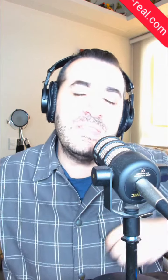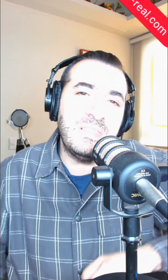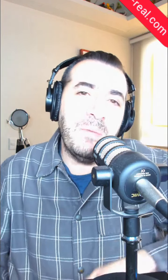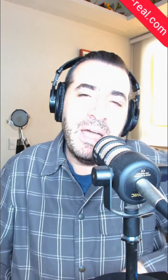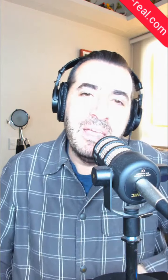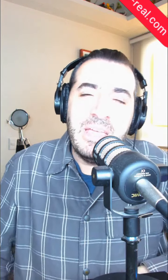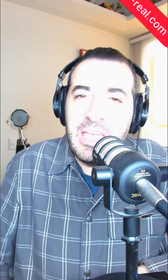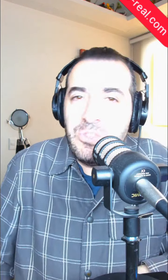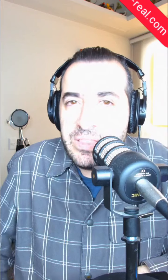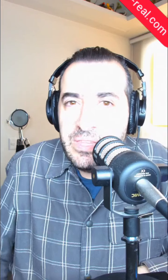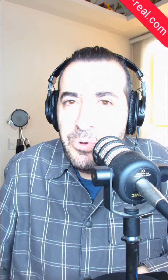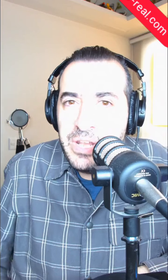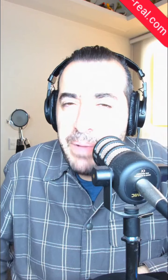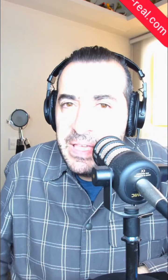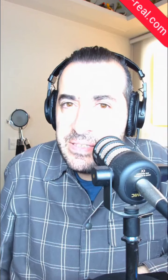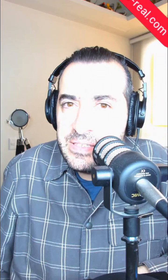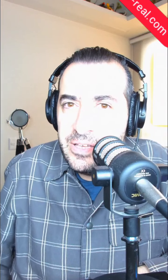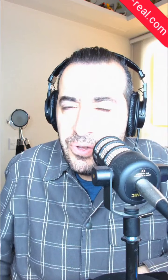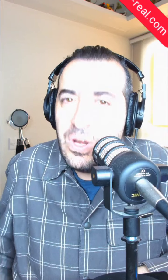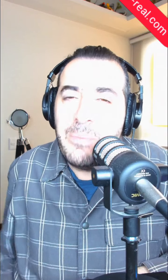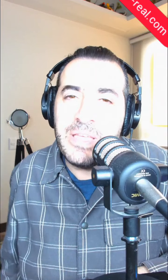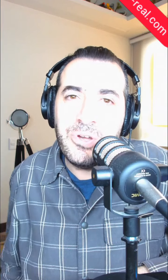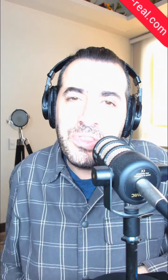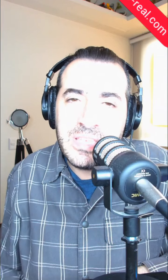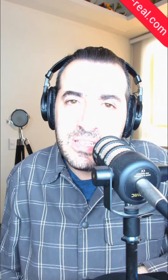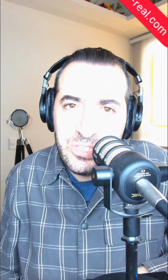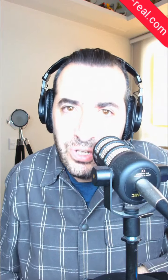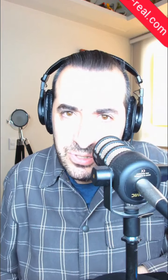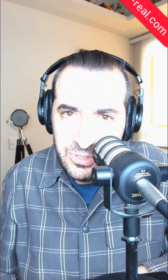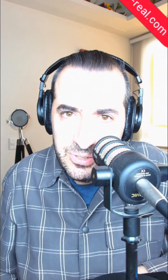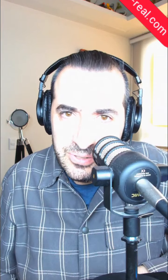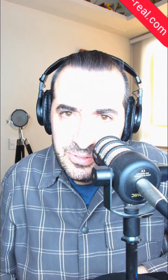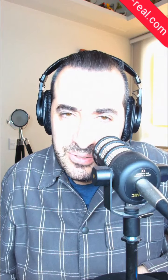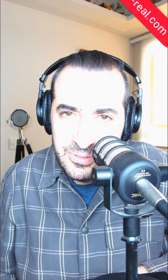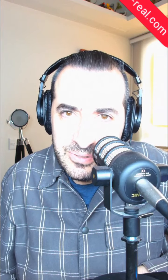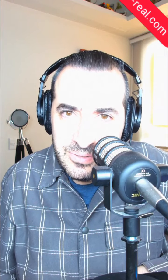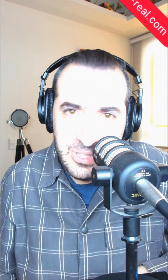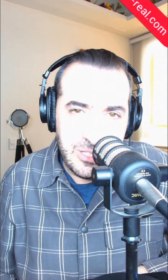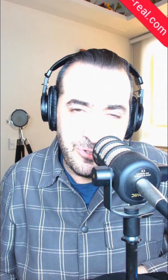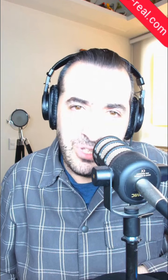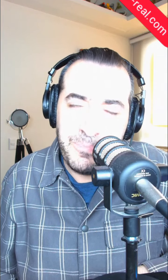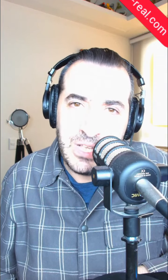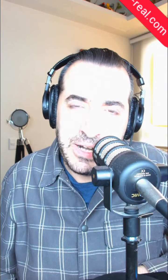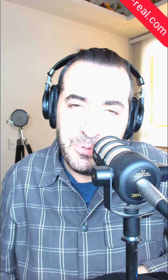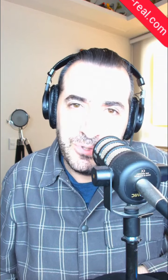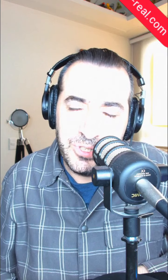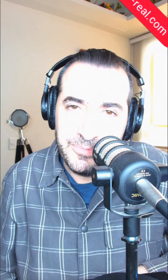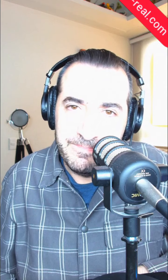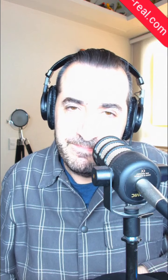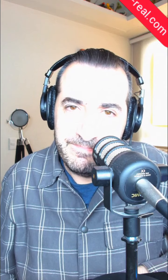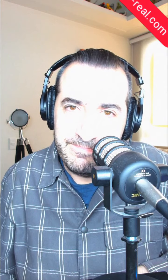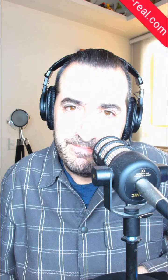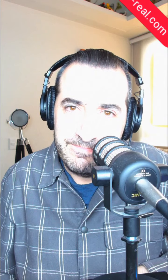está el sistema educativo en el país? Con la mayor deserción desde los tiempos de la